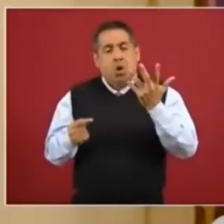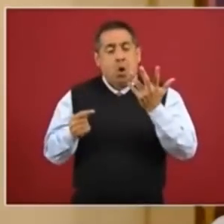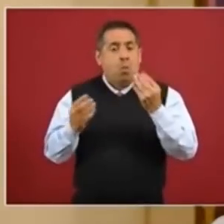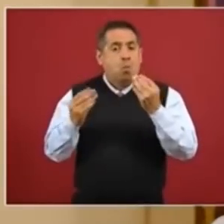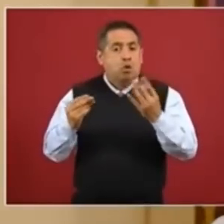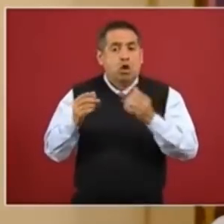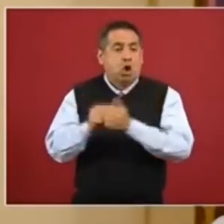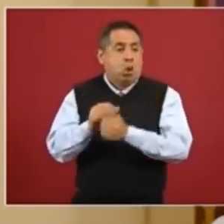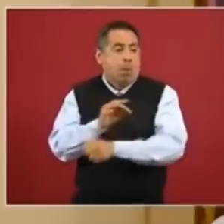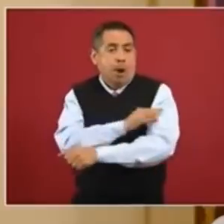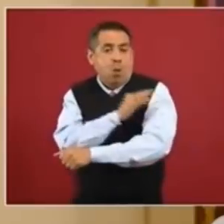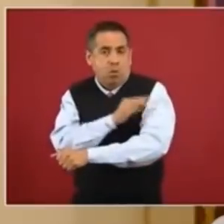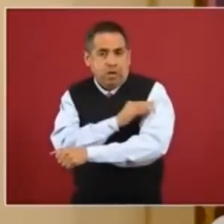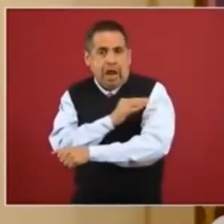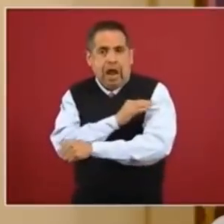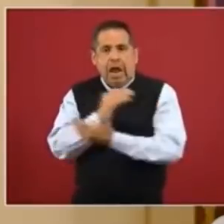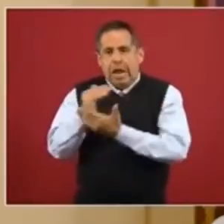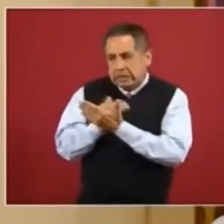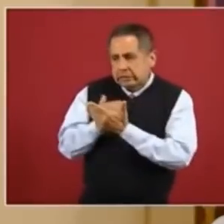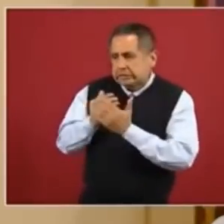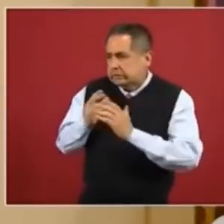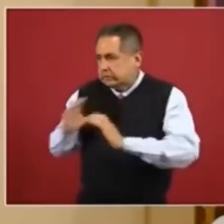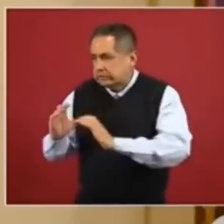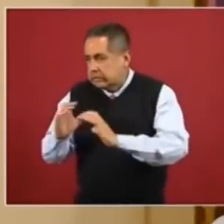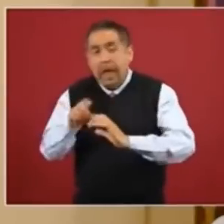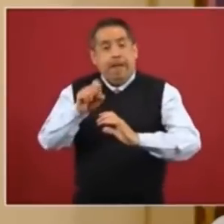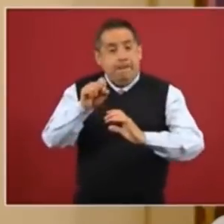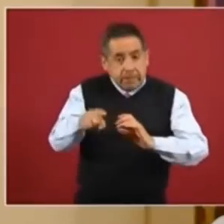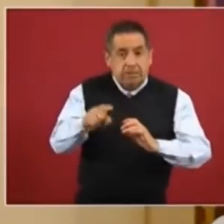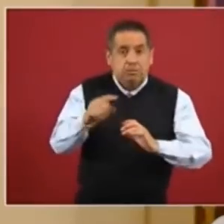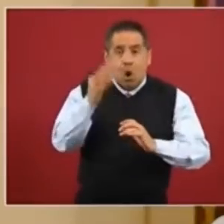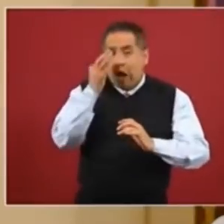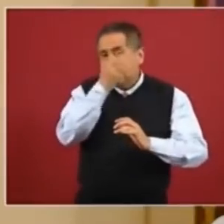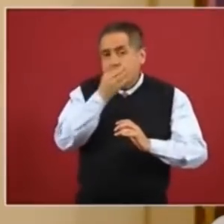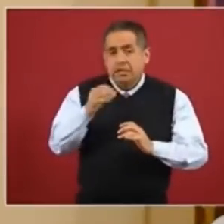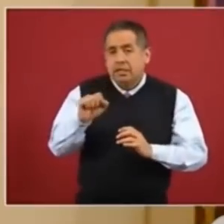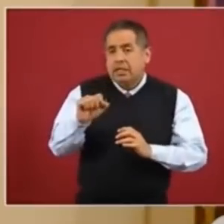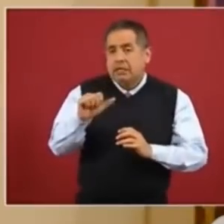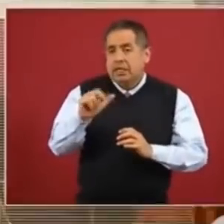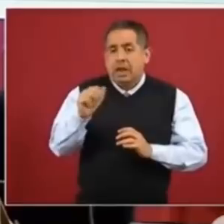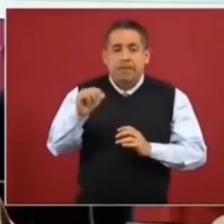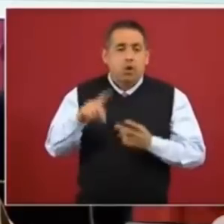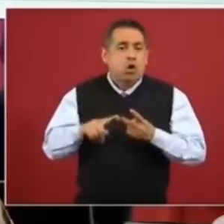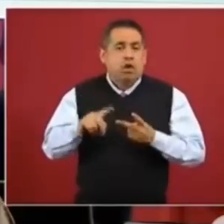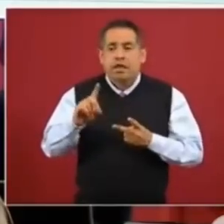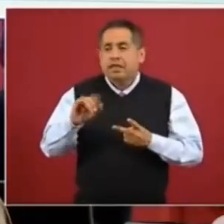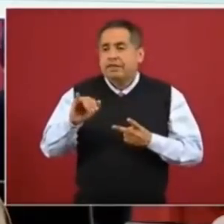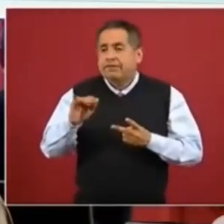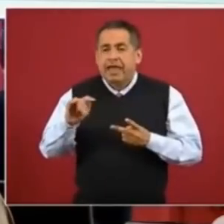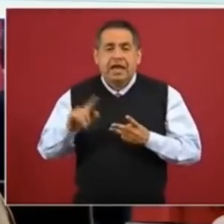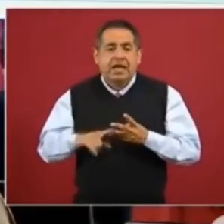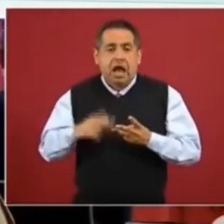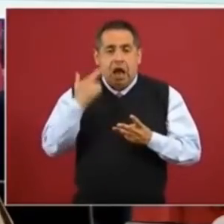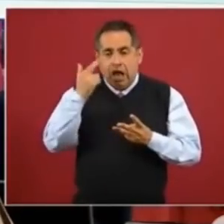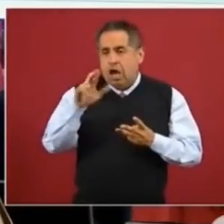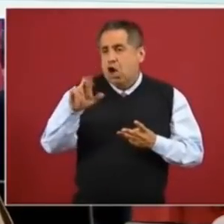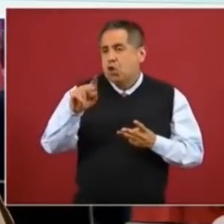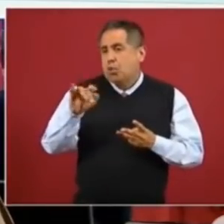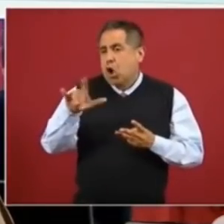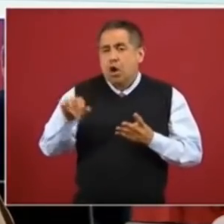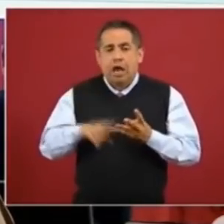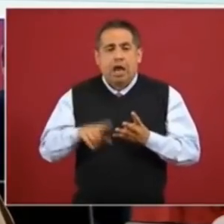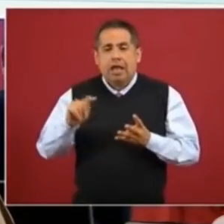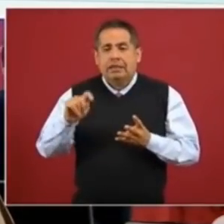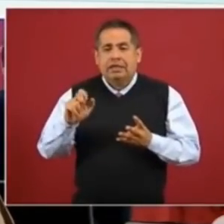por vacunación, dentro de las que se encuentra el sarampión, la difteria, la tosferina, la rubiola, el